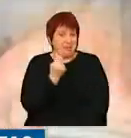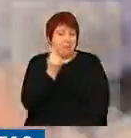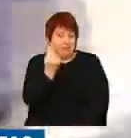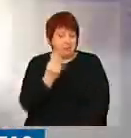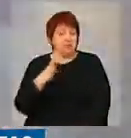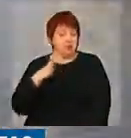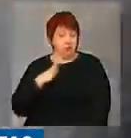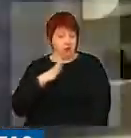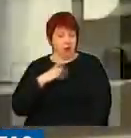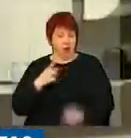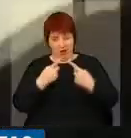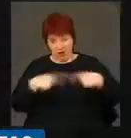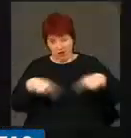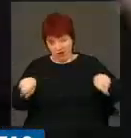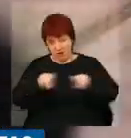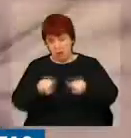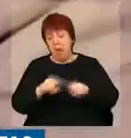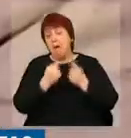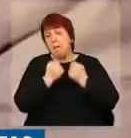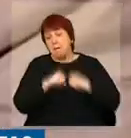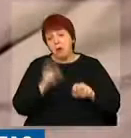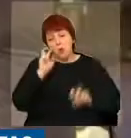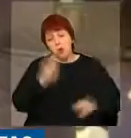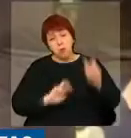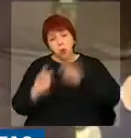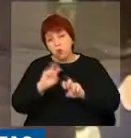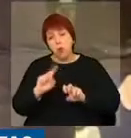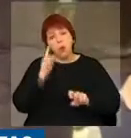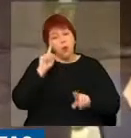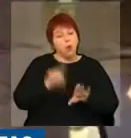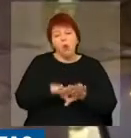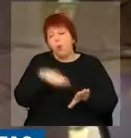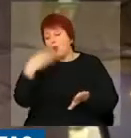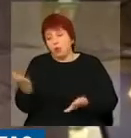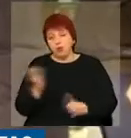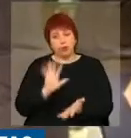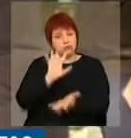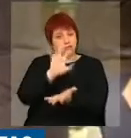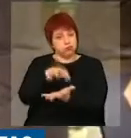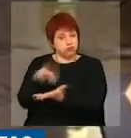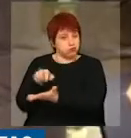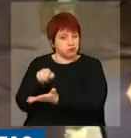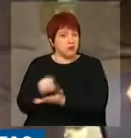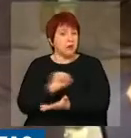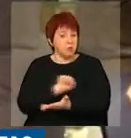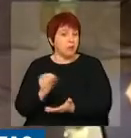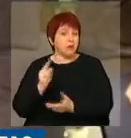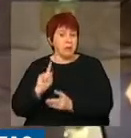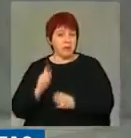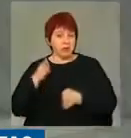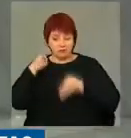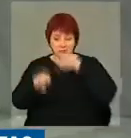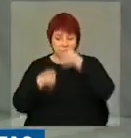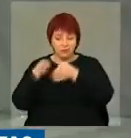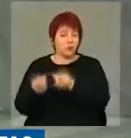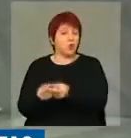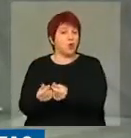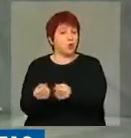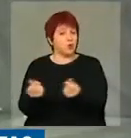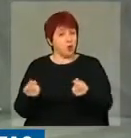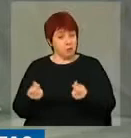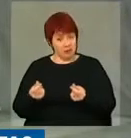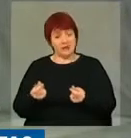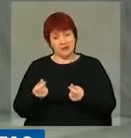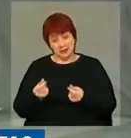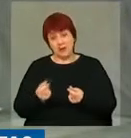son las farmacias. Sin embargo, se piensa en la posibilidad de ampliar esos puntos de venta, en especial pensando en los espacios